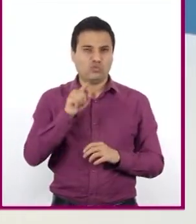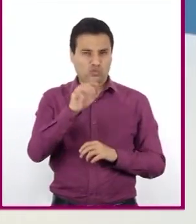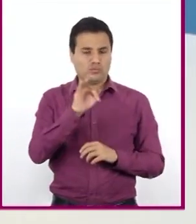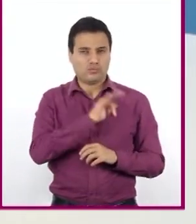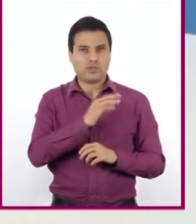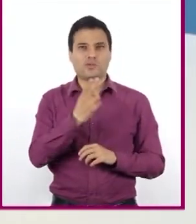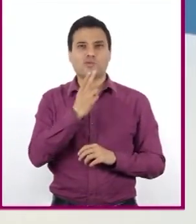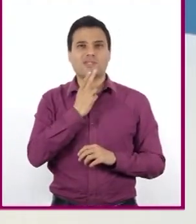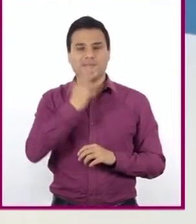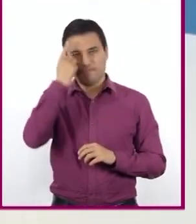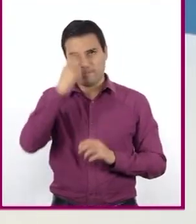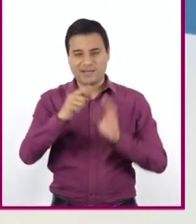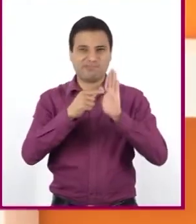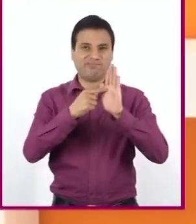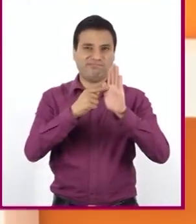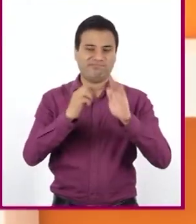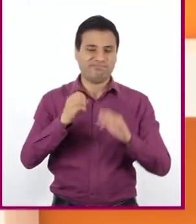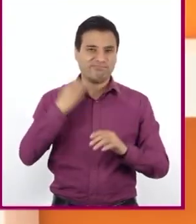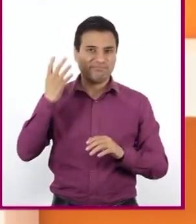la investigación.